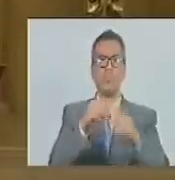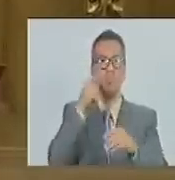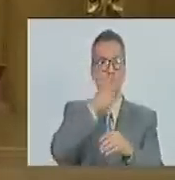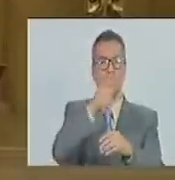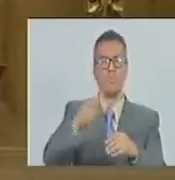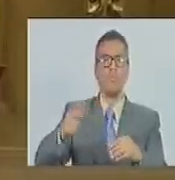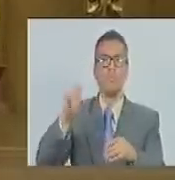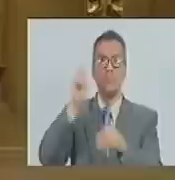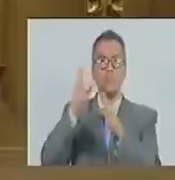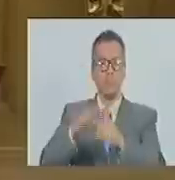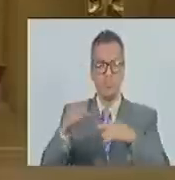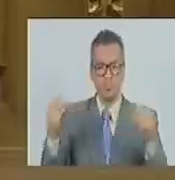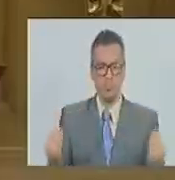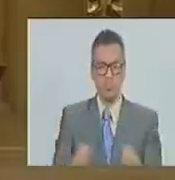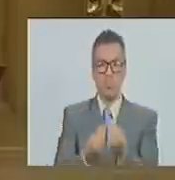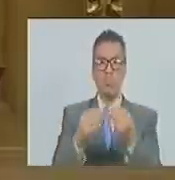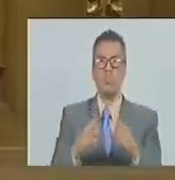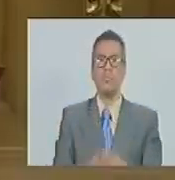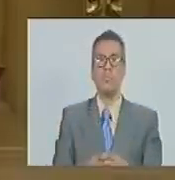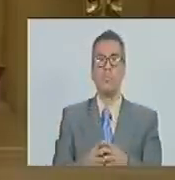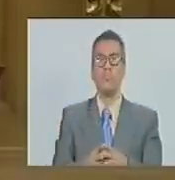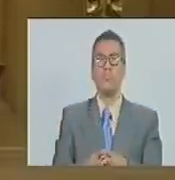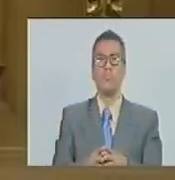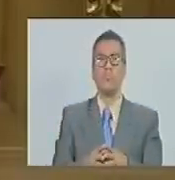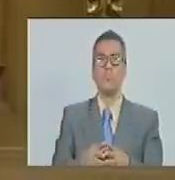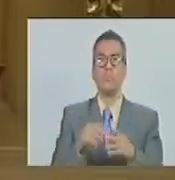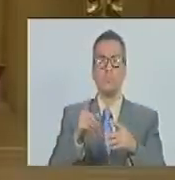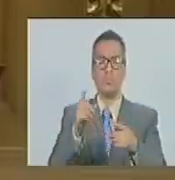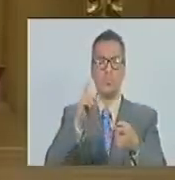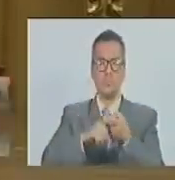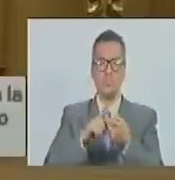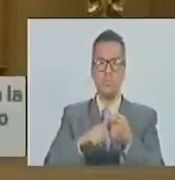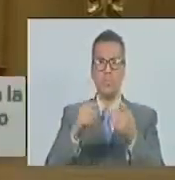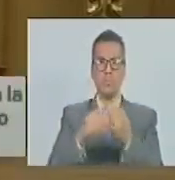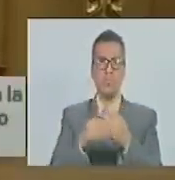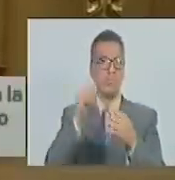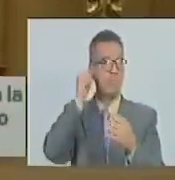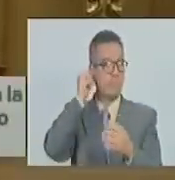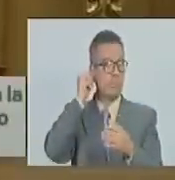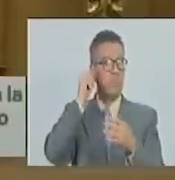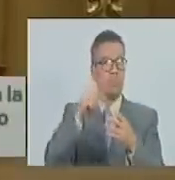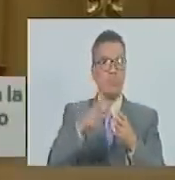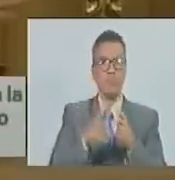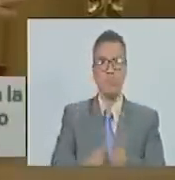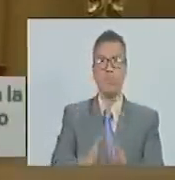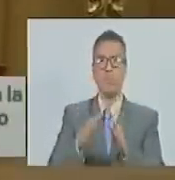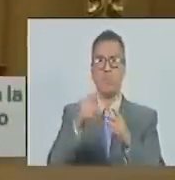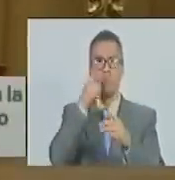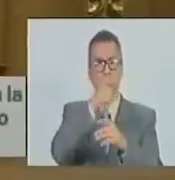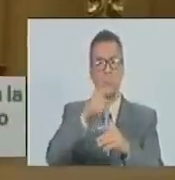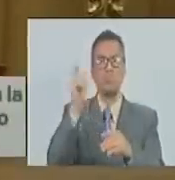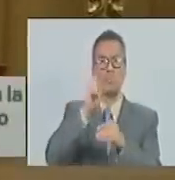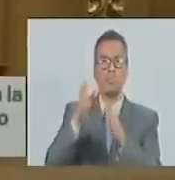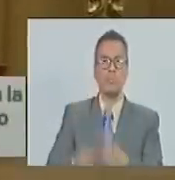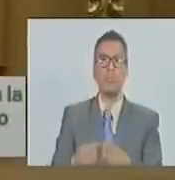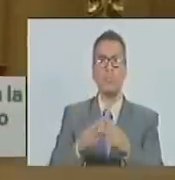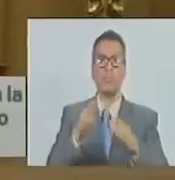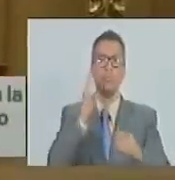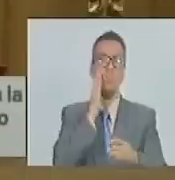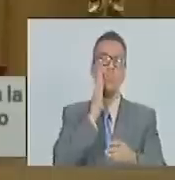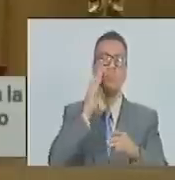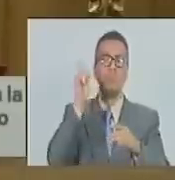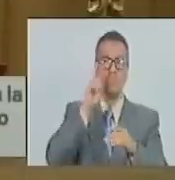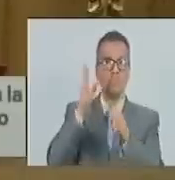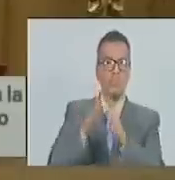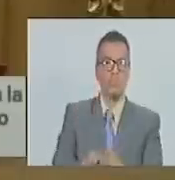venezolano, acompañando a la esposa, a la compañera de Alex Saab, de sus hijos y del pueblo venezolano, de las madres venezolanas